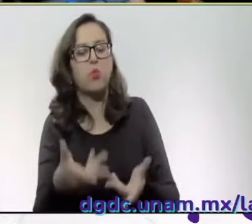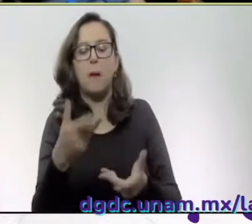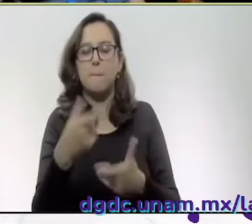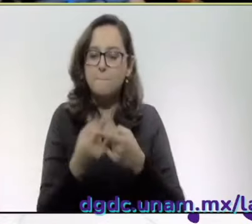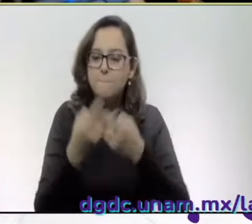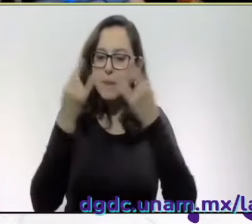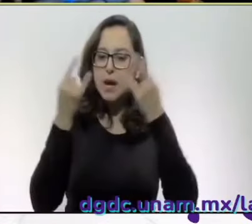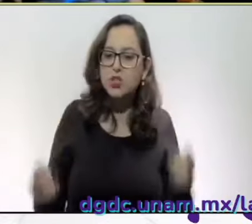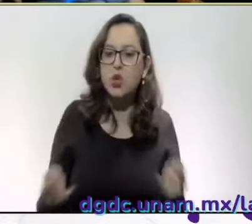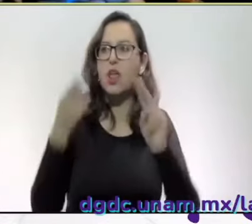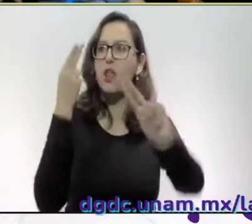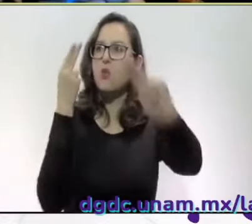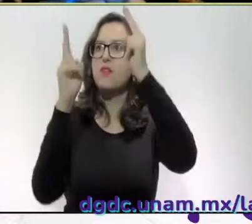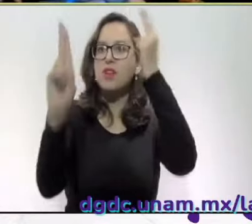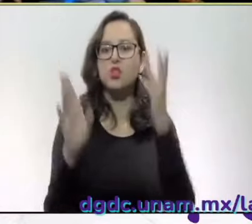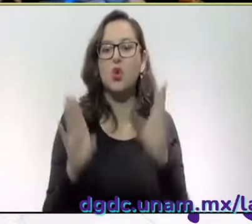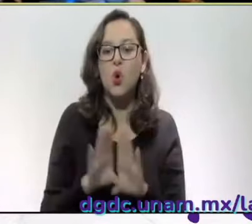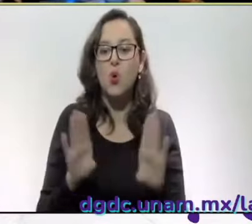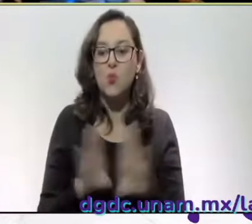historia del universo?